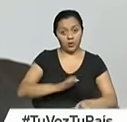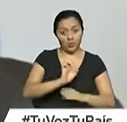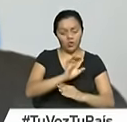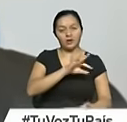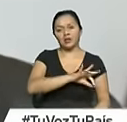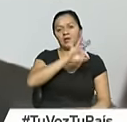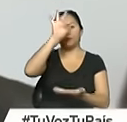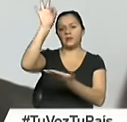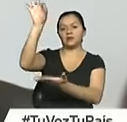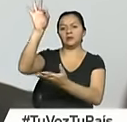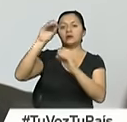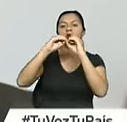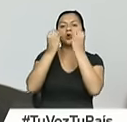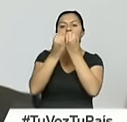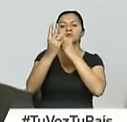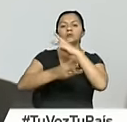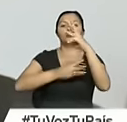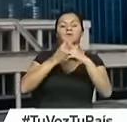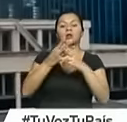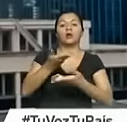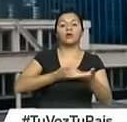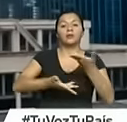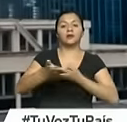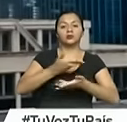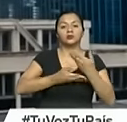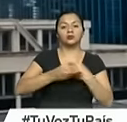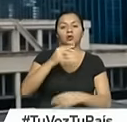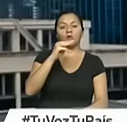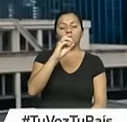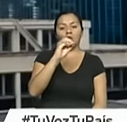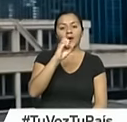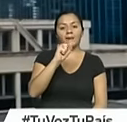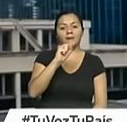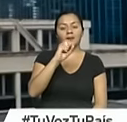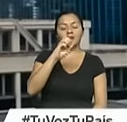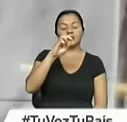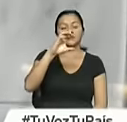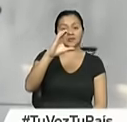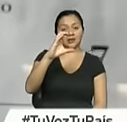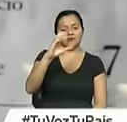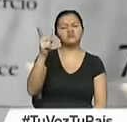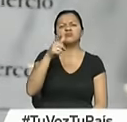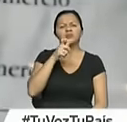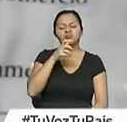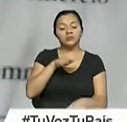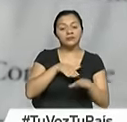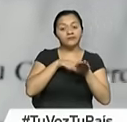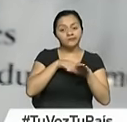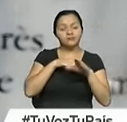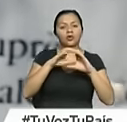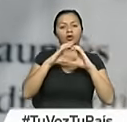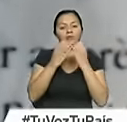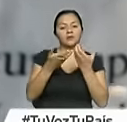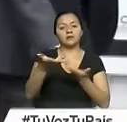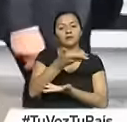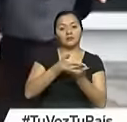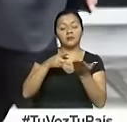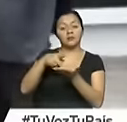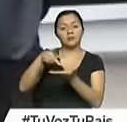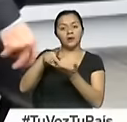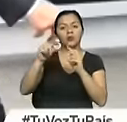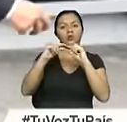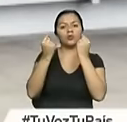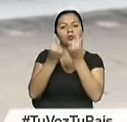de Comercio, con el objetivo de revisar los detalles de la argumentación que el país presentará ante el Comité de Balanza de Pagos de la